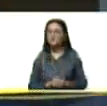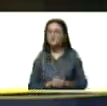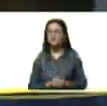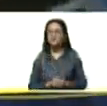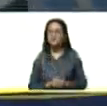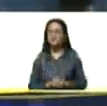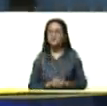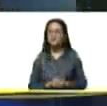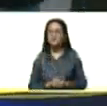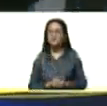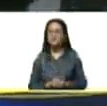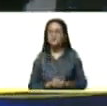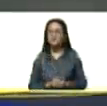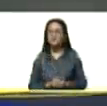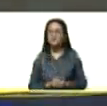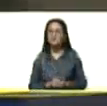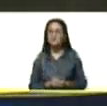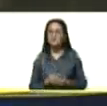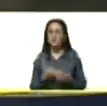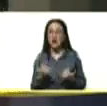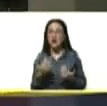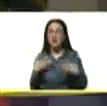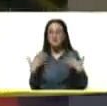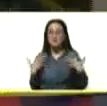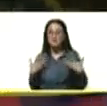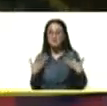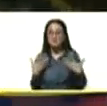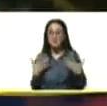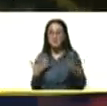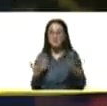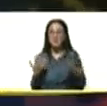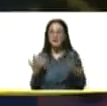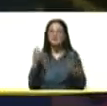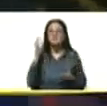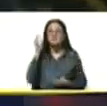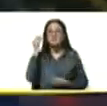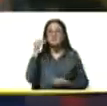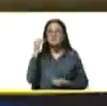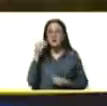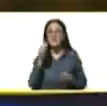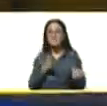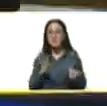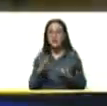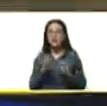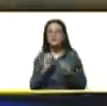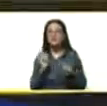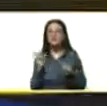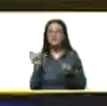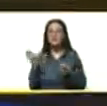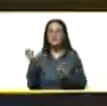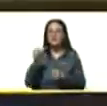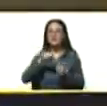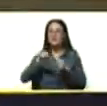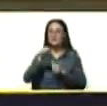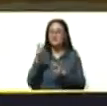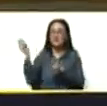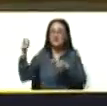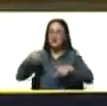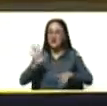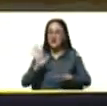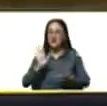Bueno, presidente, estamos viendo buen ánimo, buenas expectativas, el plan de sustitución de importaciones que se diseñó, que usted